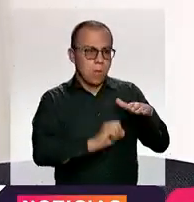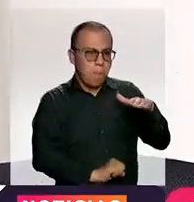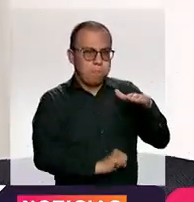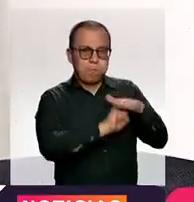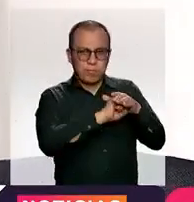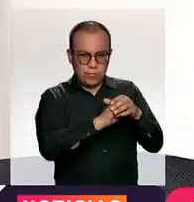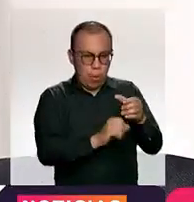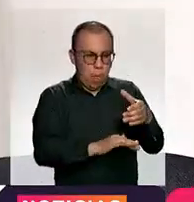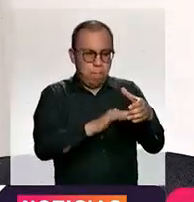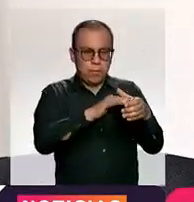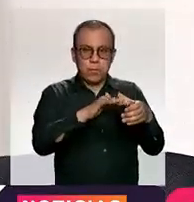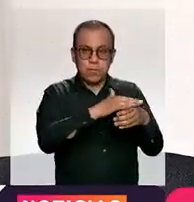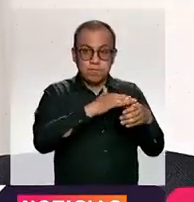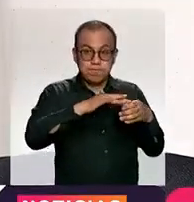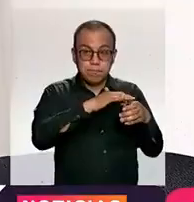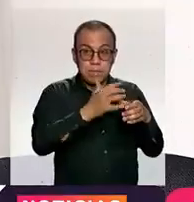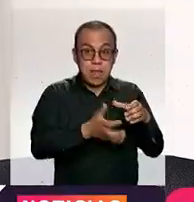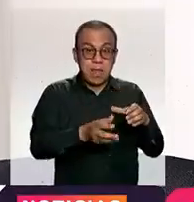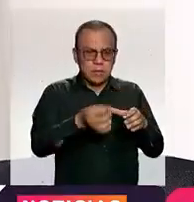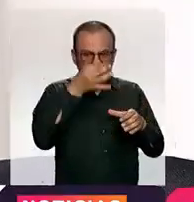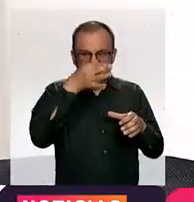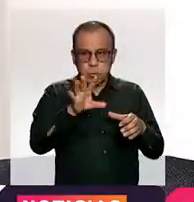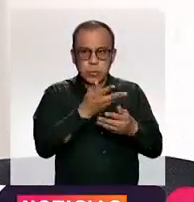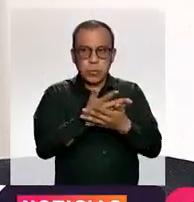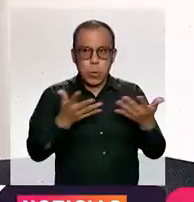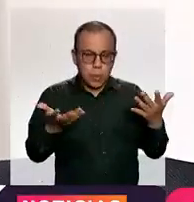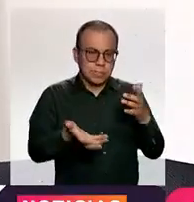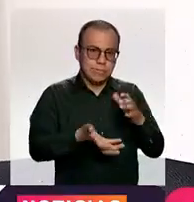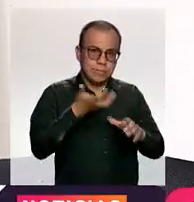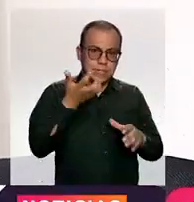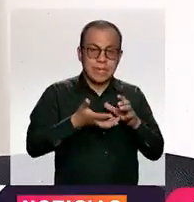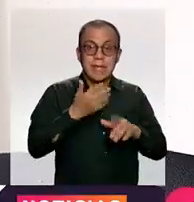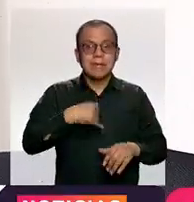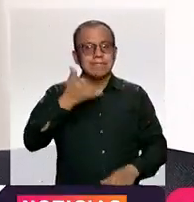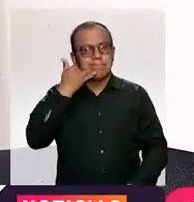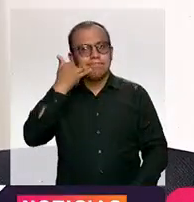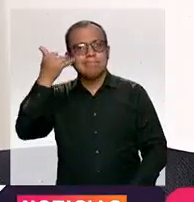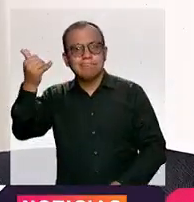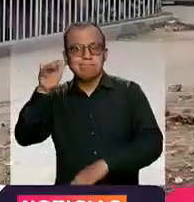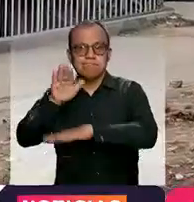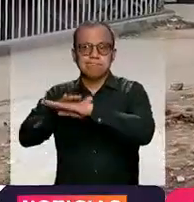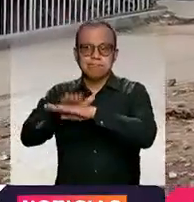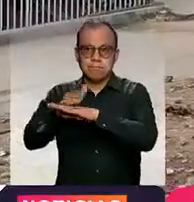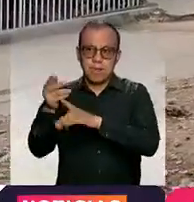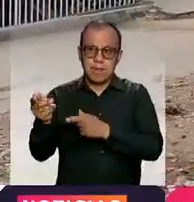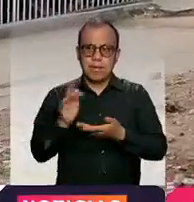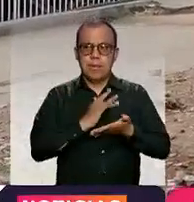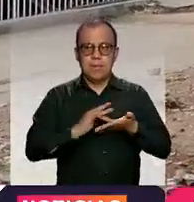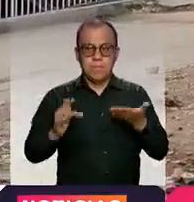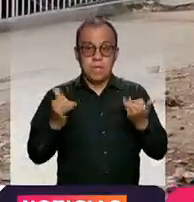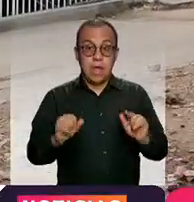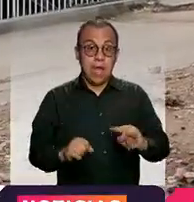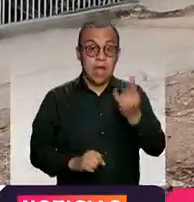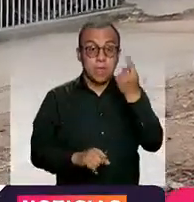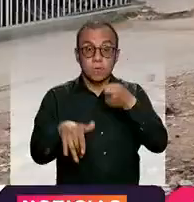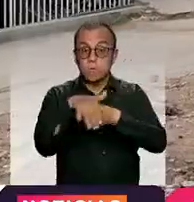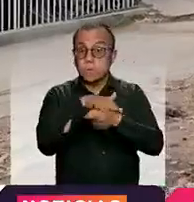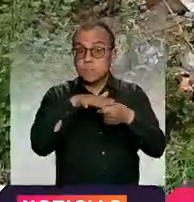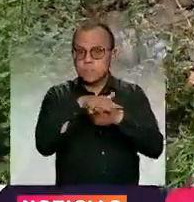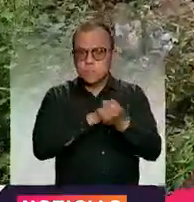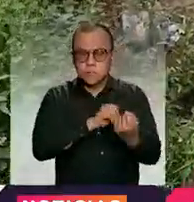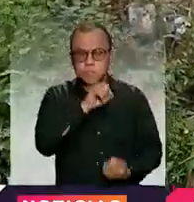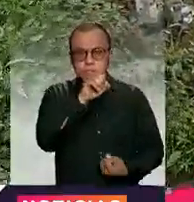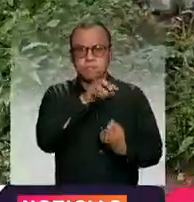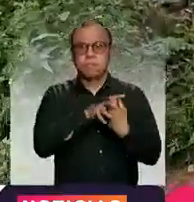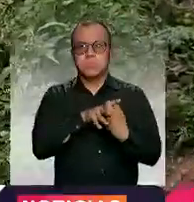tapada o si hay una parte de basuras, notificarlo al celular de gestión del riesgo como tal. Para reportar cualquier situación que requiera